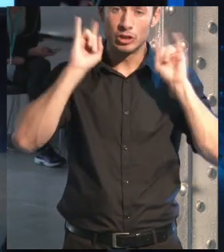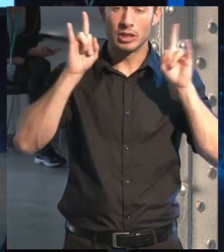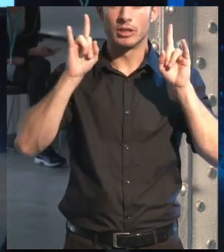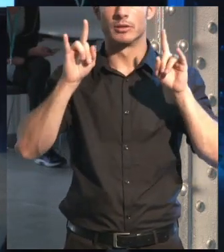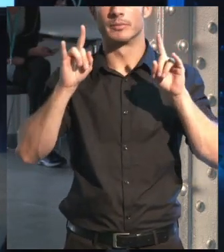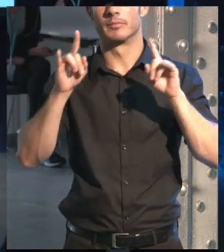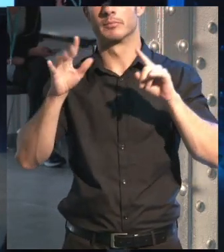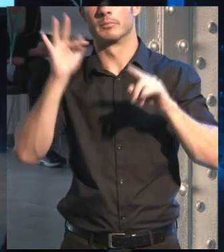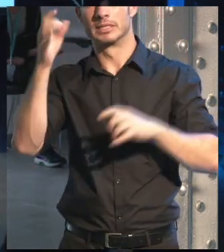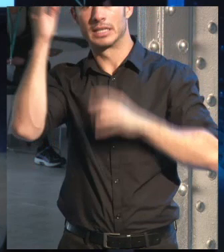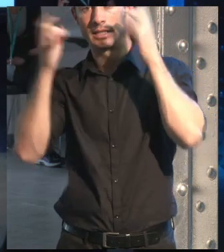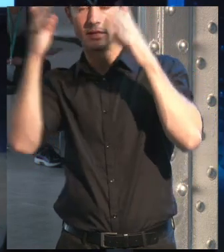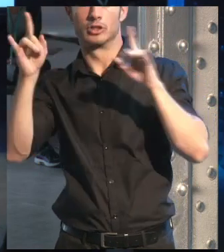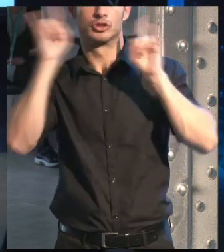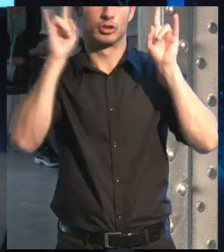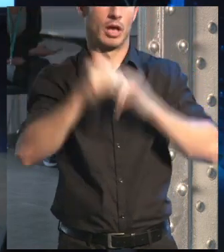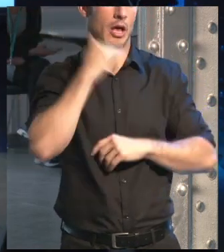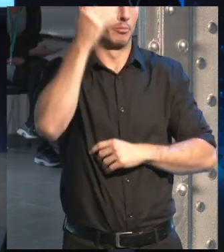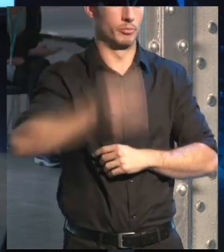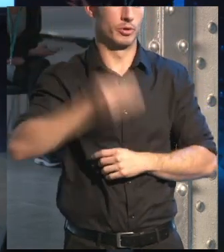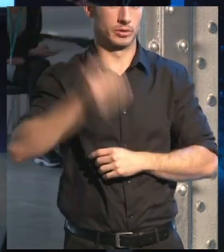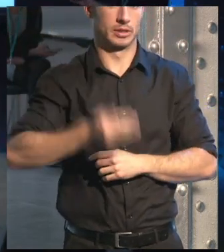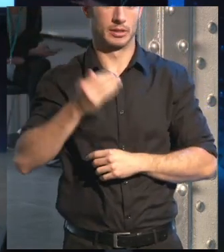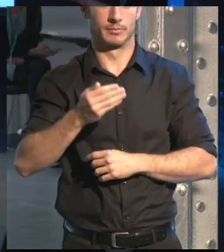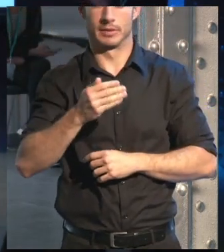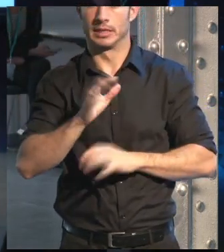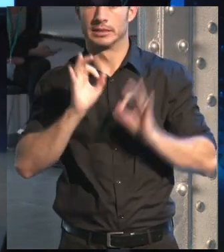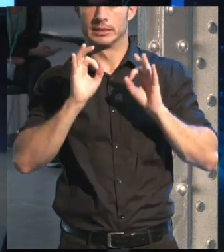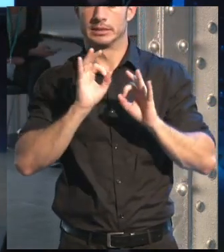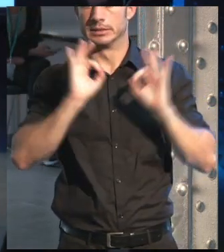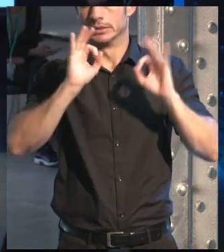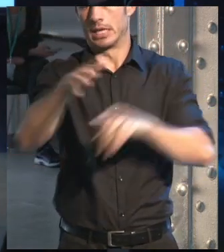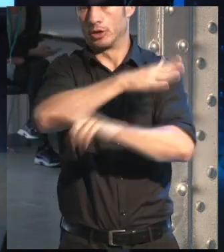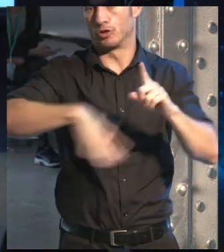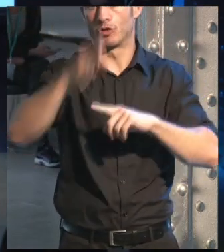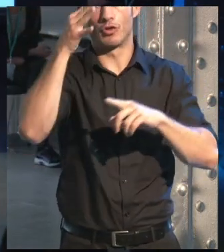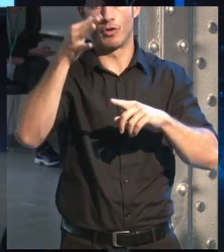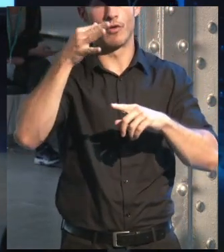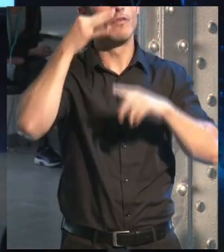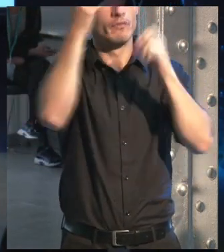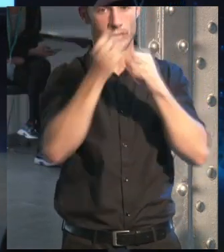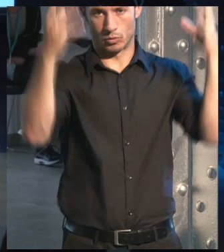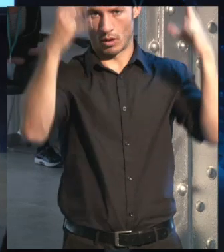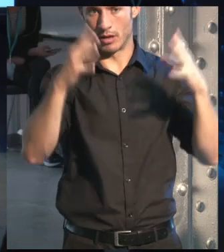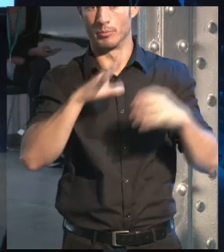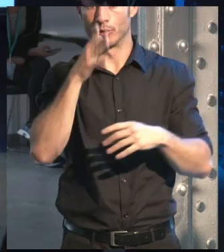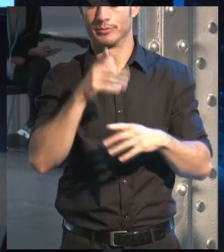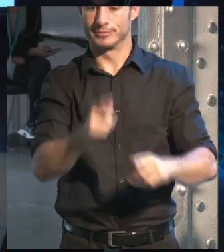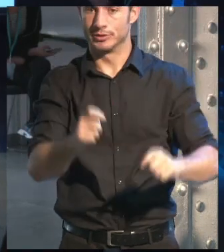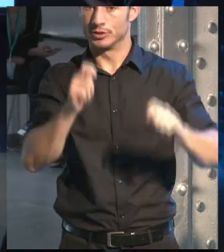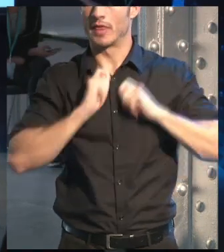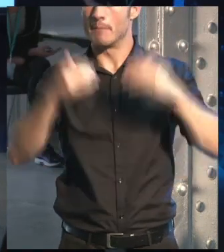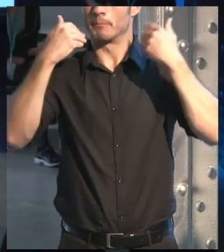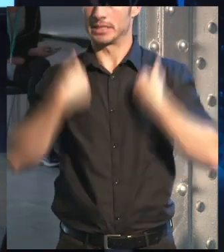pieza absolutamente clave en el tema de entornos virtuales. Primero porque aumenta mucho la sensación de